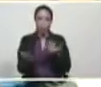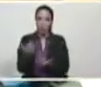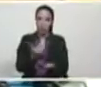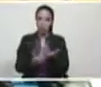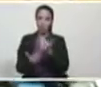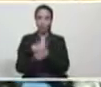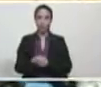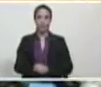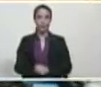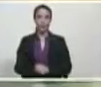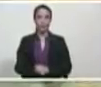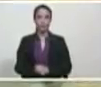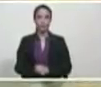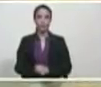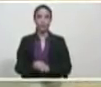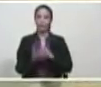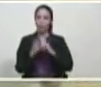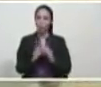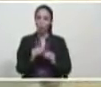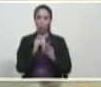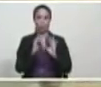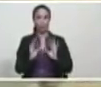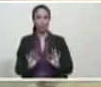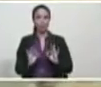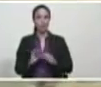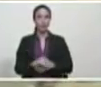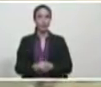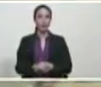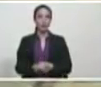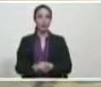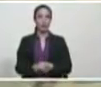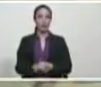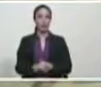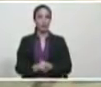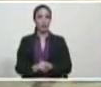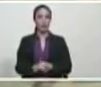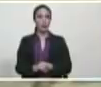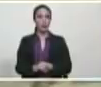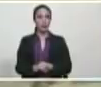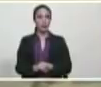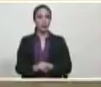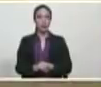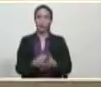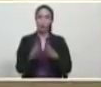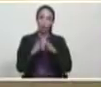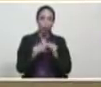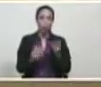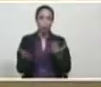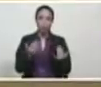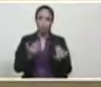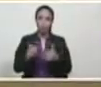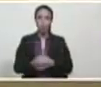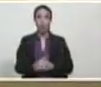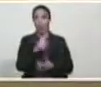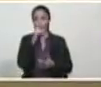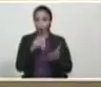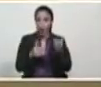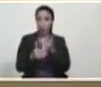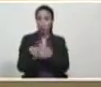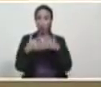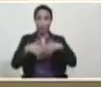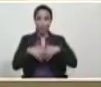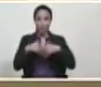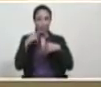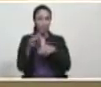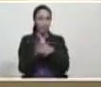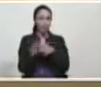concluir todas estas instalaciones en lo que a CKD corresponde, y nosotros este año ya tener nuestra planta